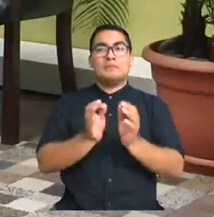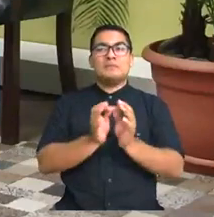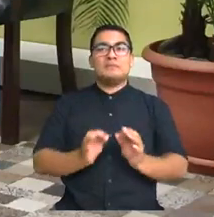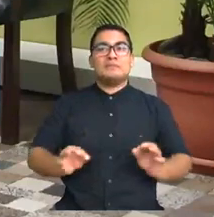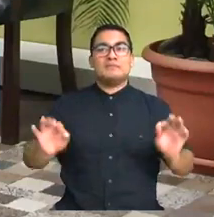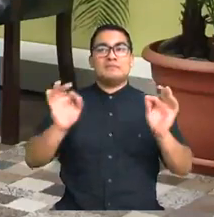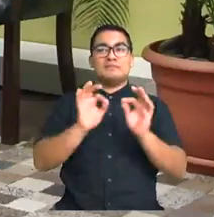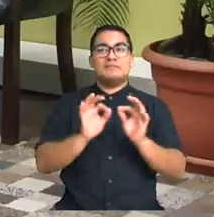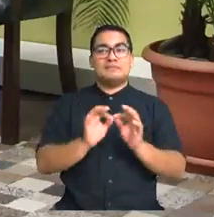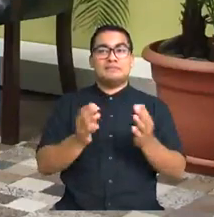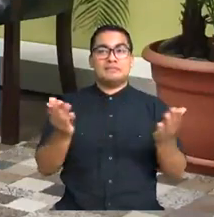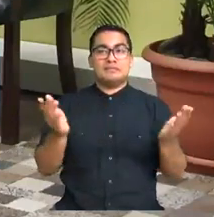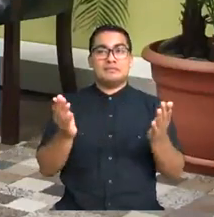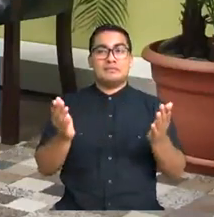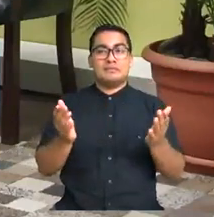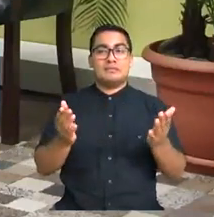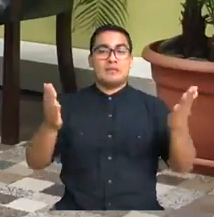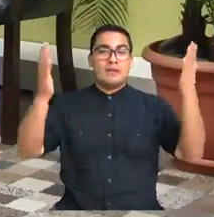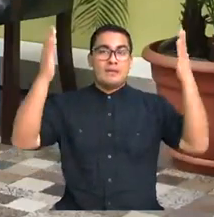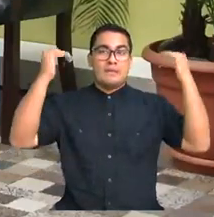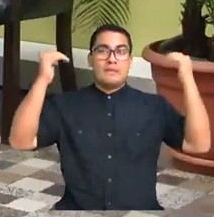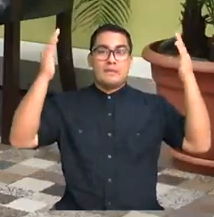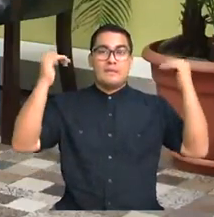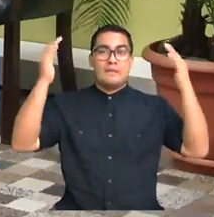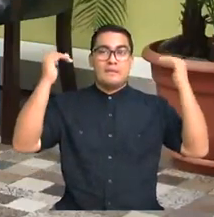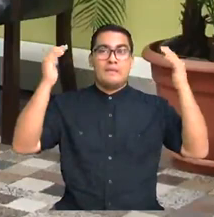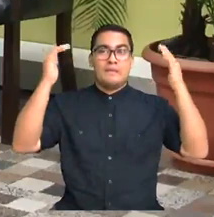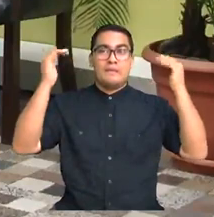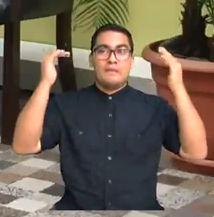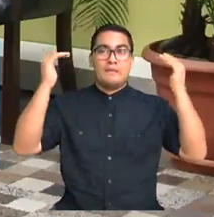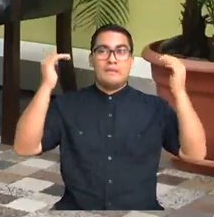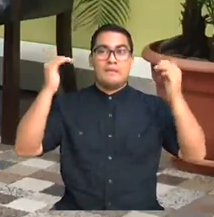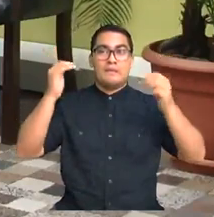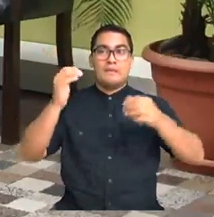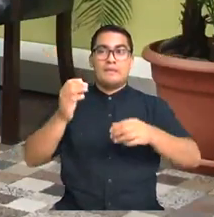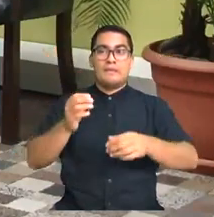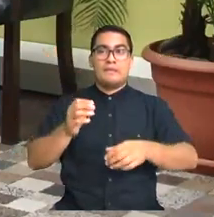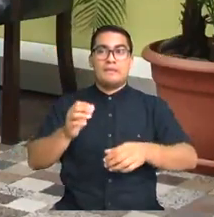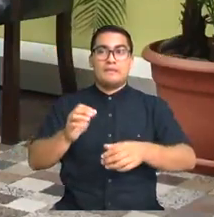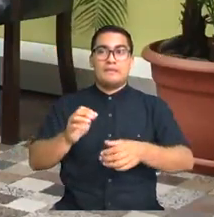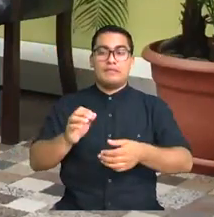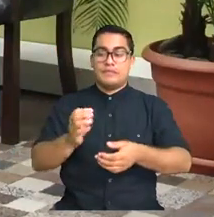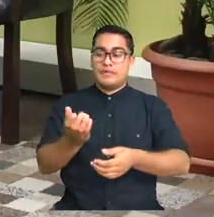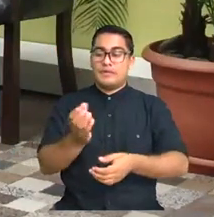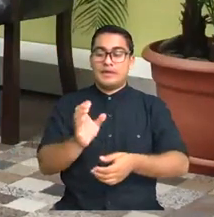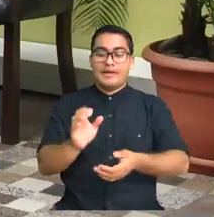el lavado o el baño, que se hace solamente con el jabón y la mano.